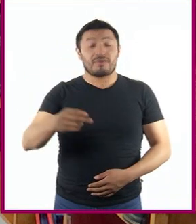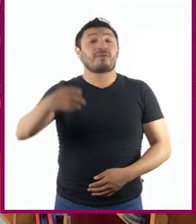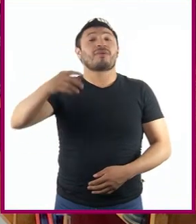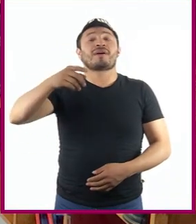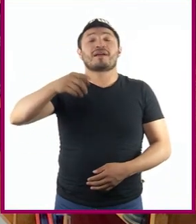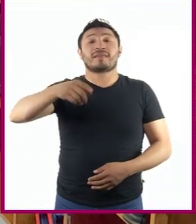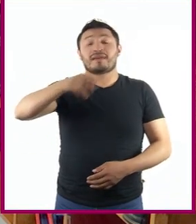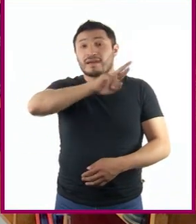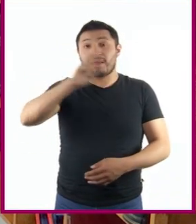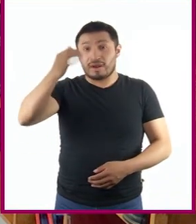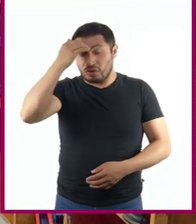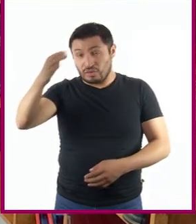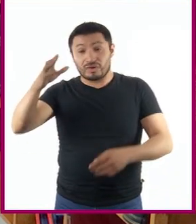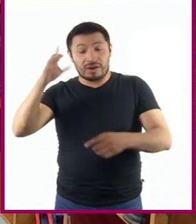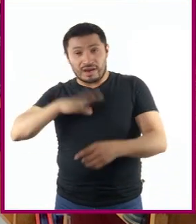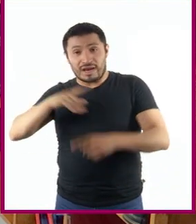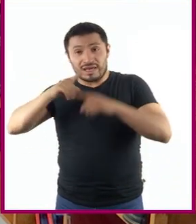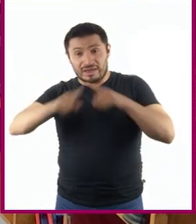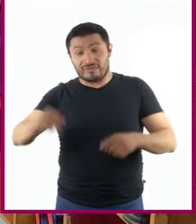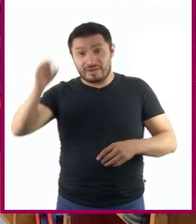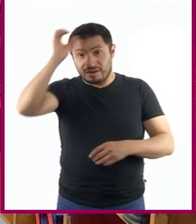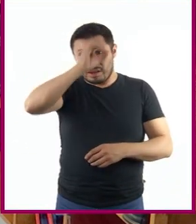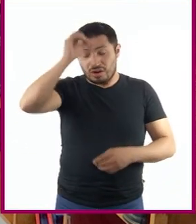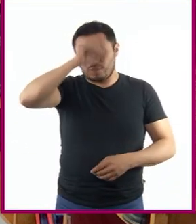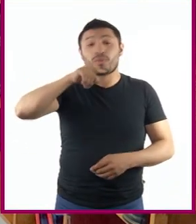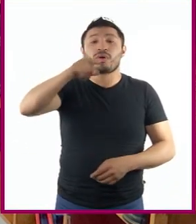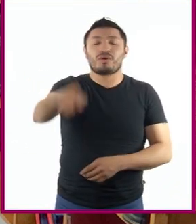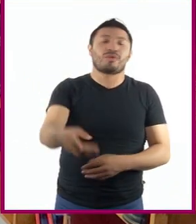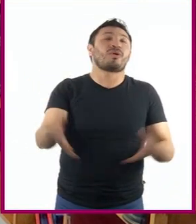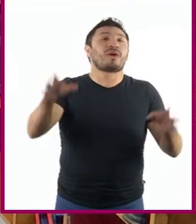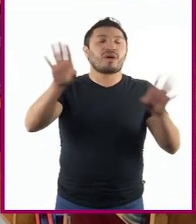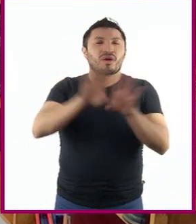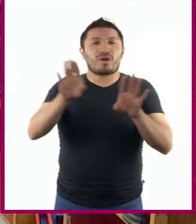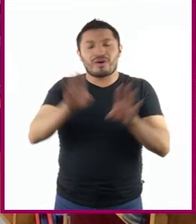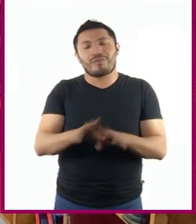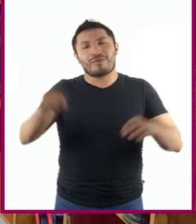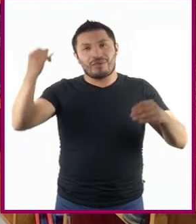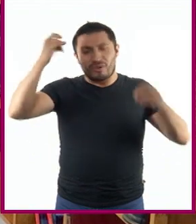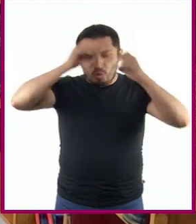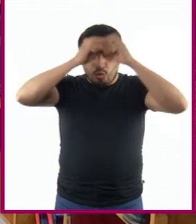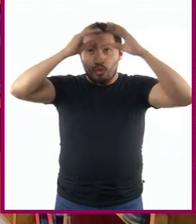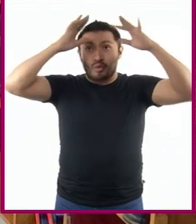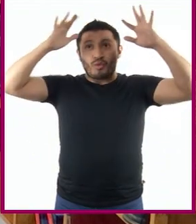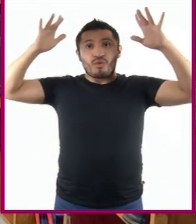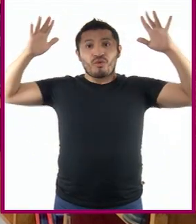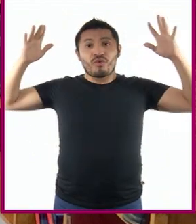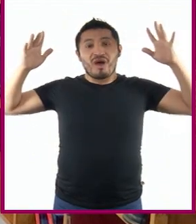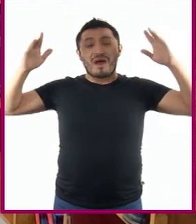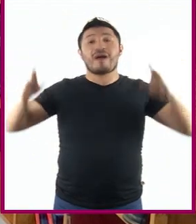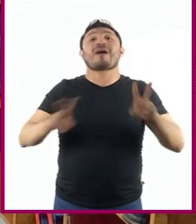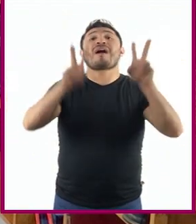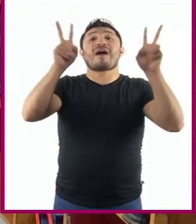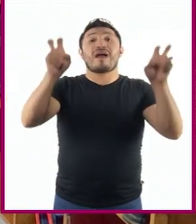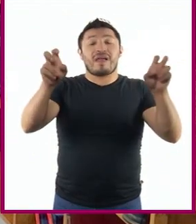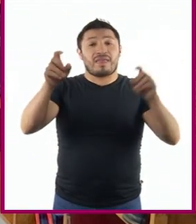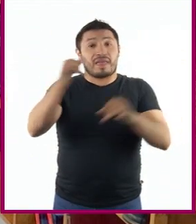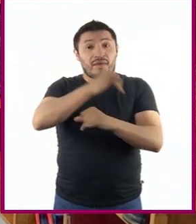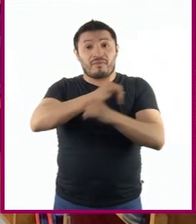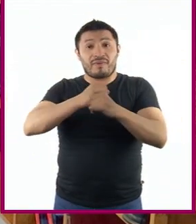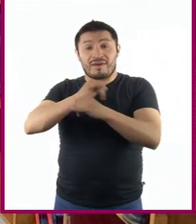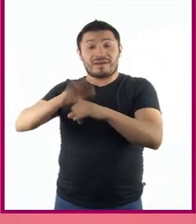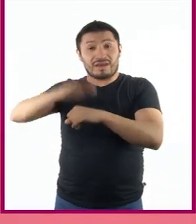posturas diferentes a las suyas les ayudará a obtener una visión global del tema a tratar. Para formular una